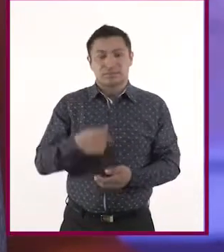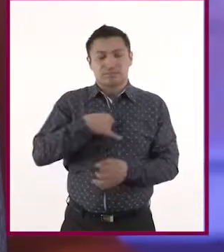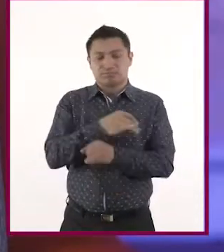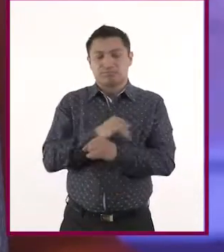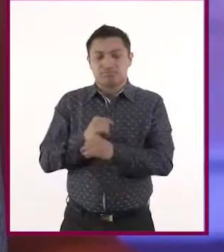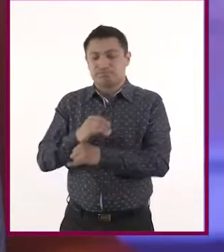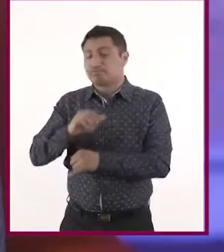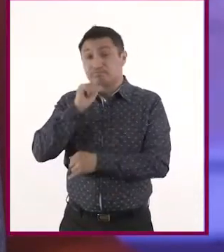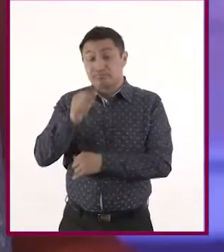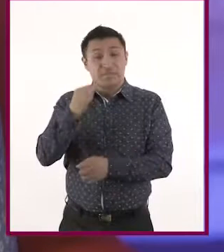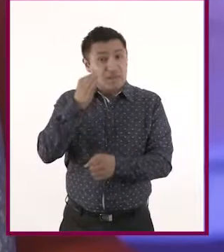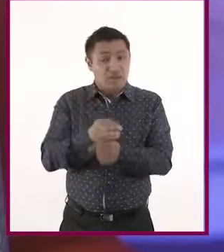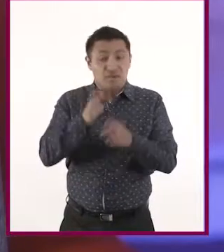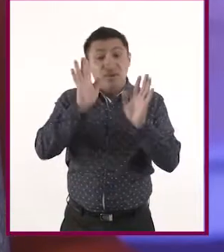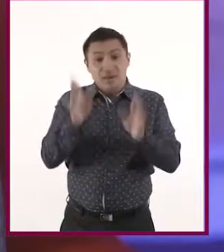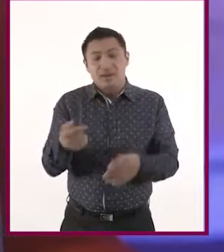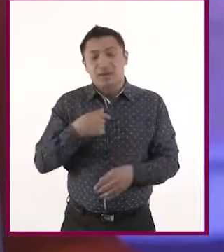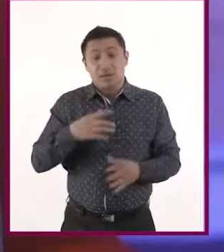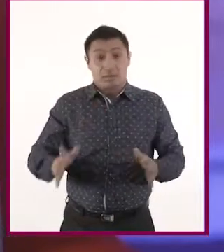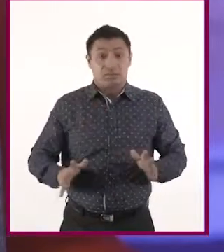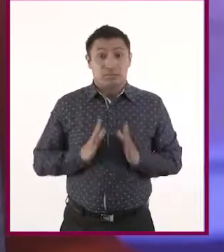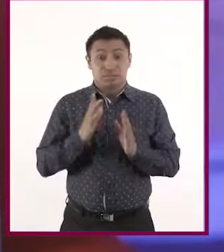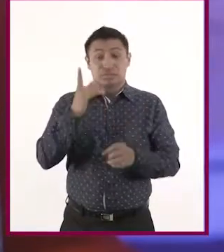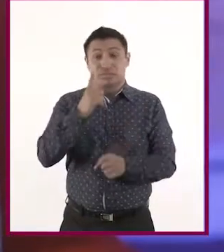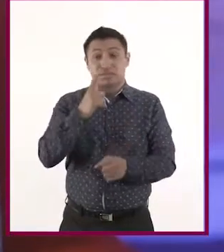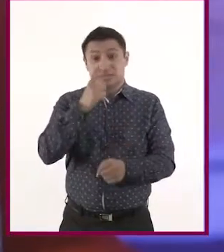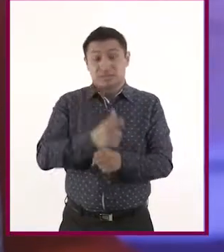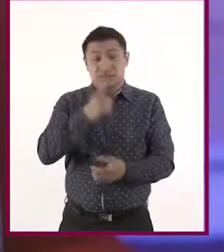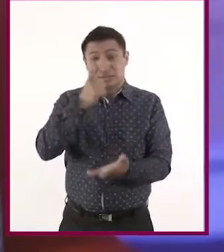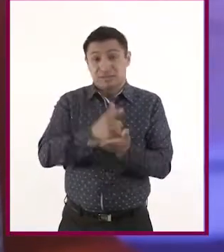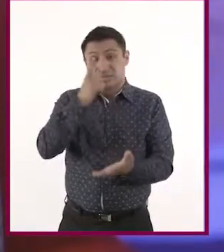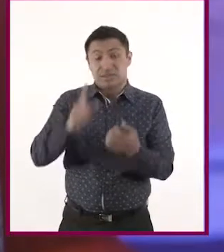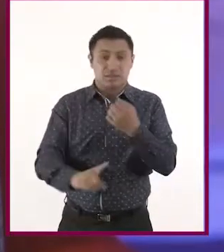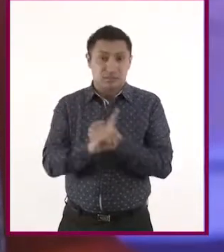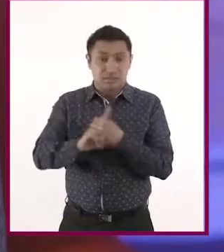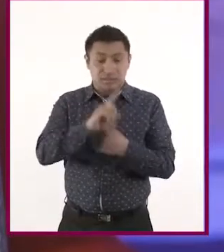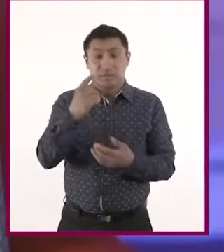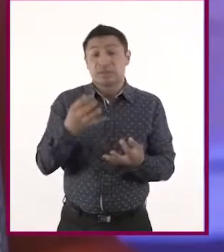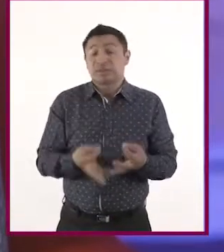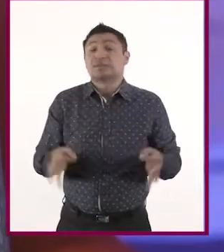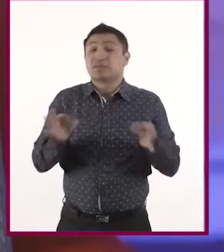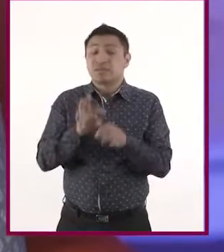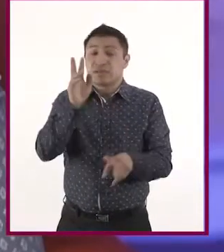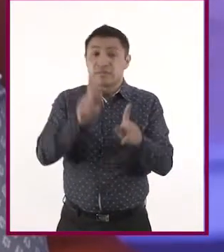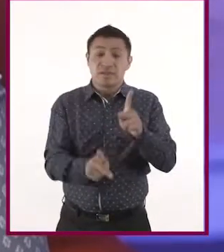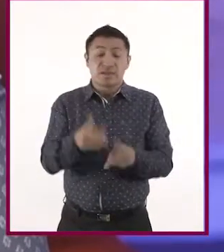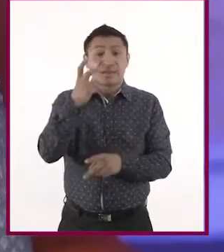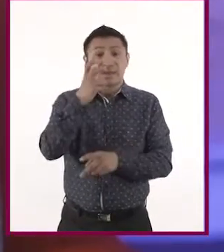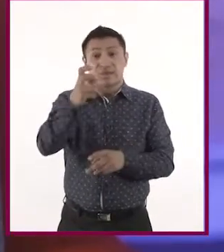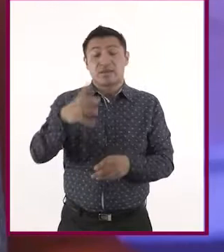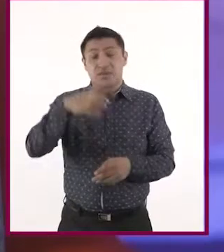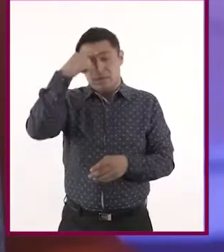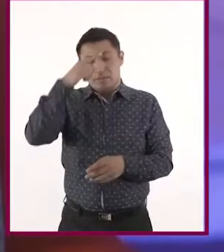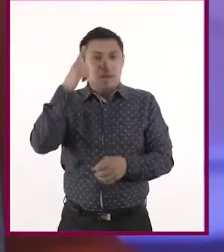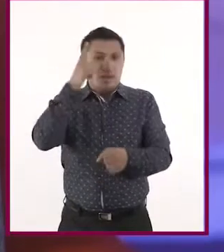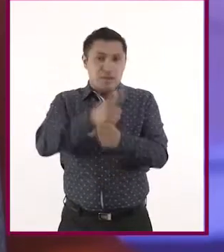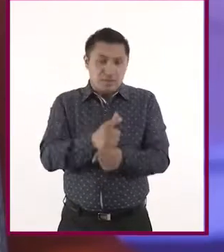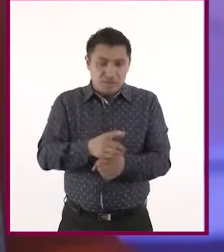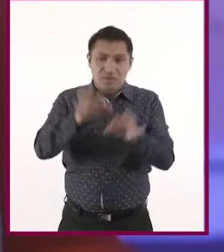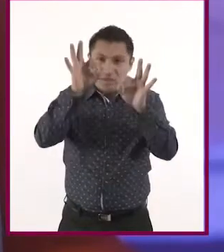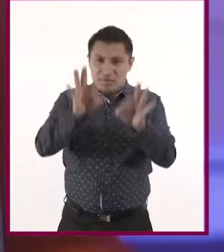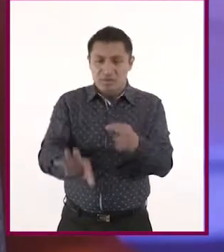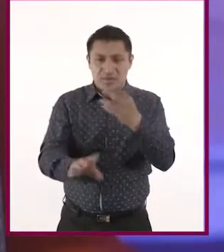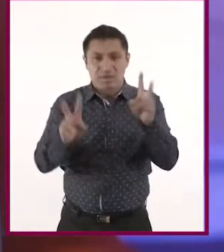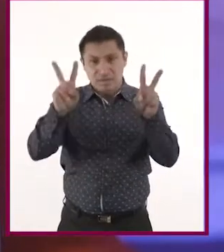y me quedé sorprendida de la magnitud del problema. Así que nos pareció muy importante hablar sobre esto para dimensionar bien el problema del agua